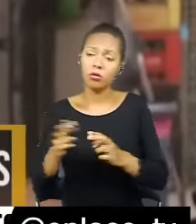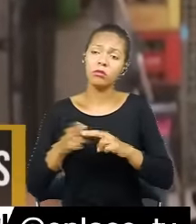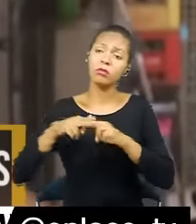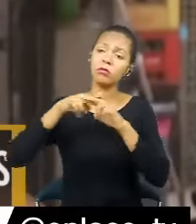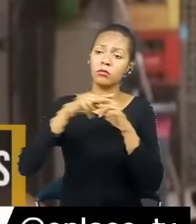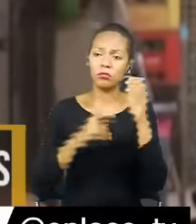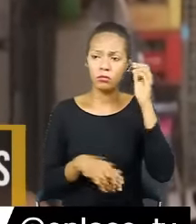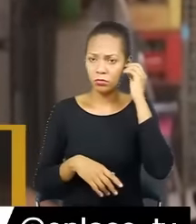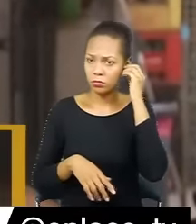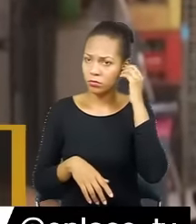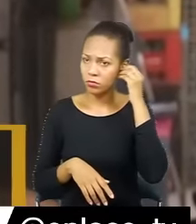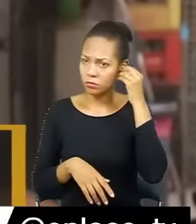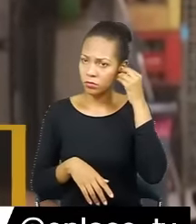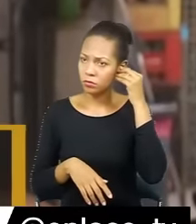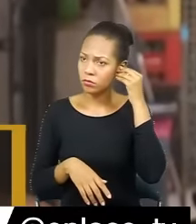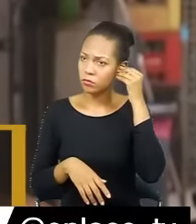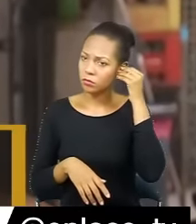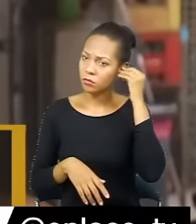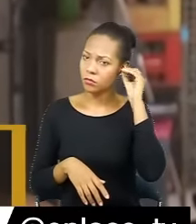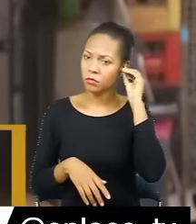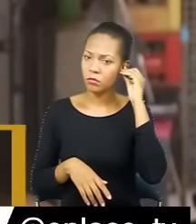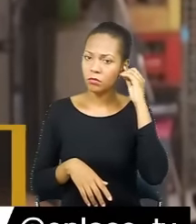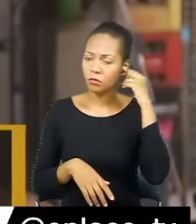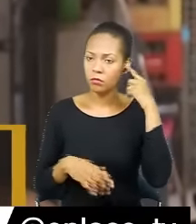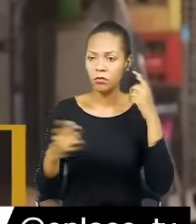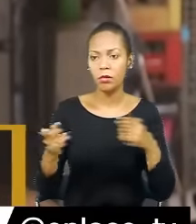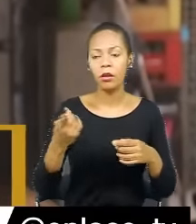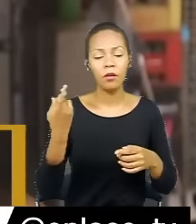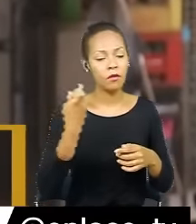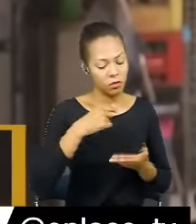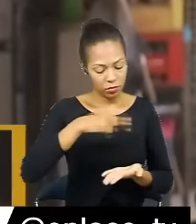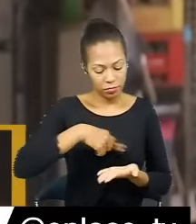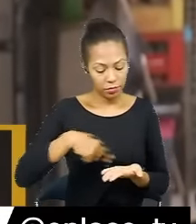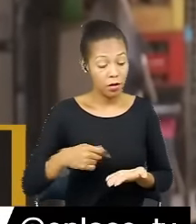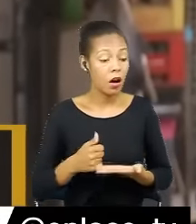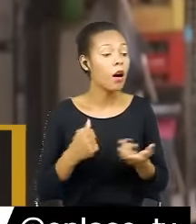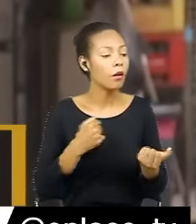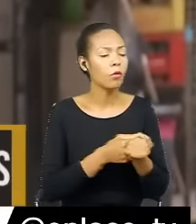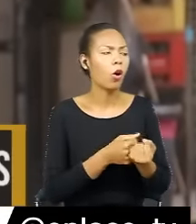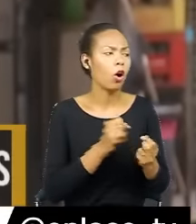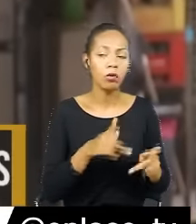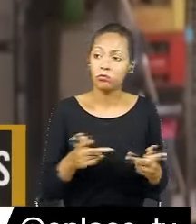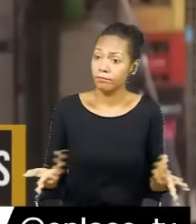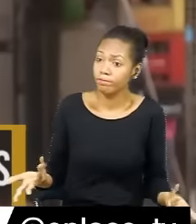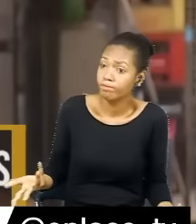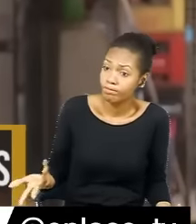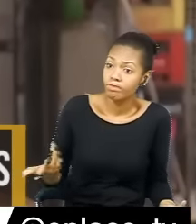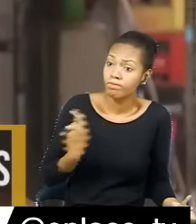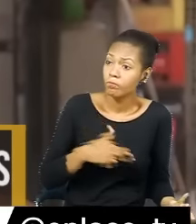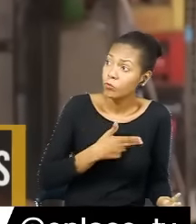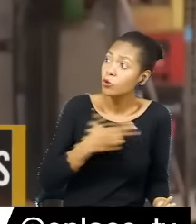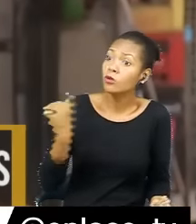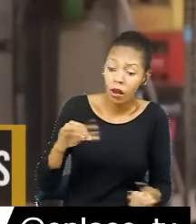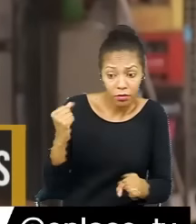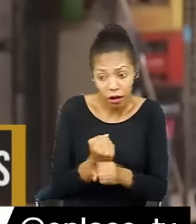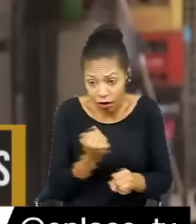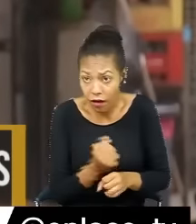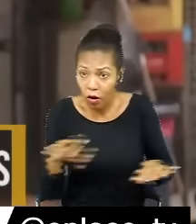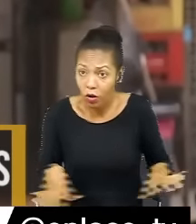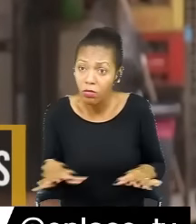tres magistrados, no han firmado el fallo a favor de nosotras las madres comunitarias. Es algo que ya nos ganamos, es algo que